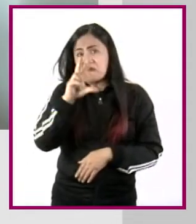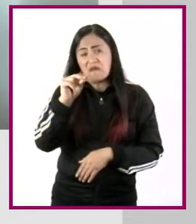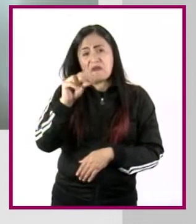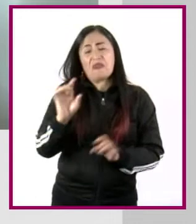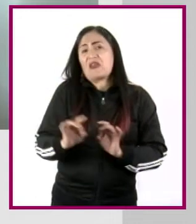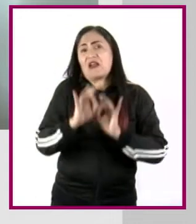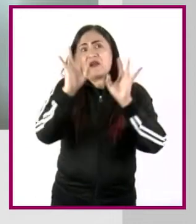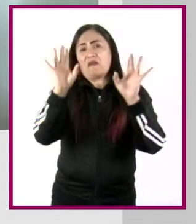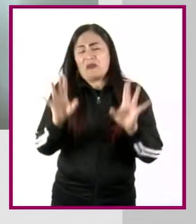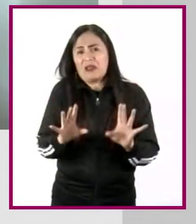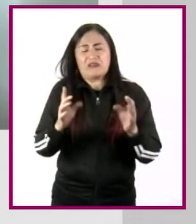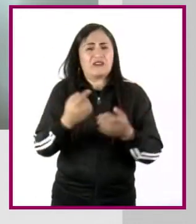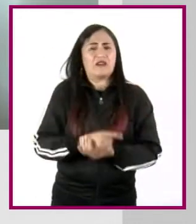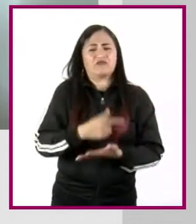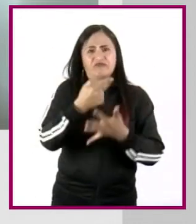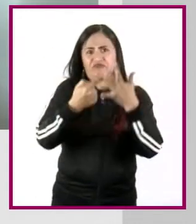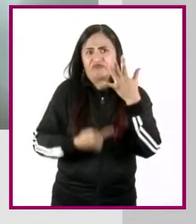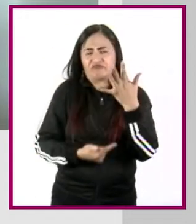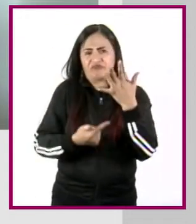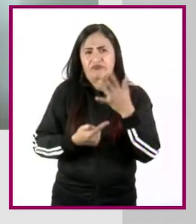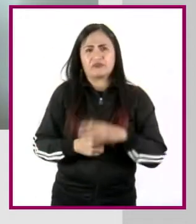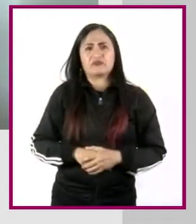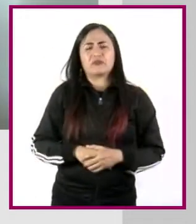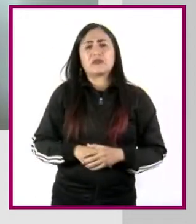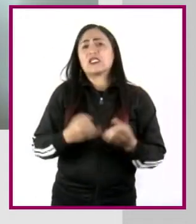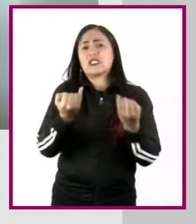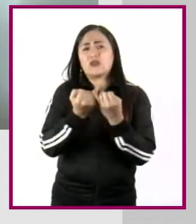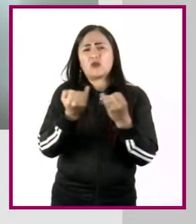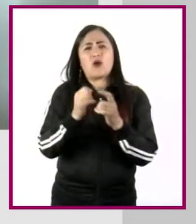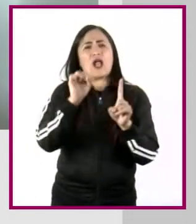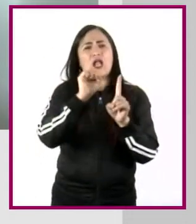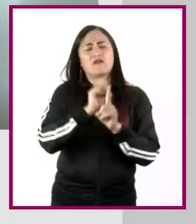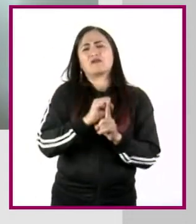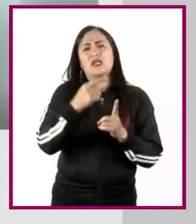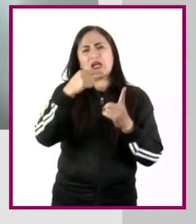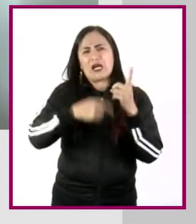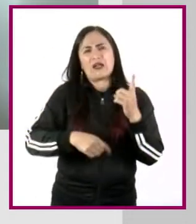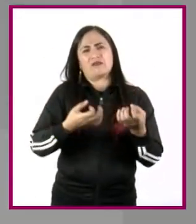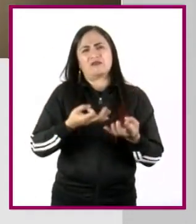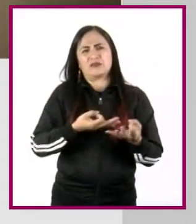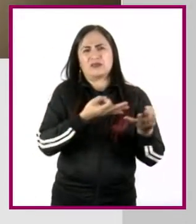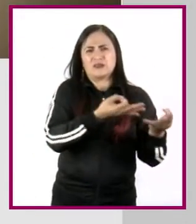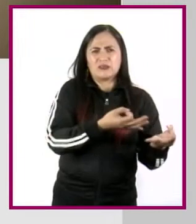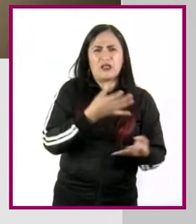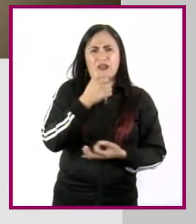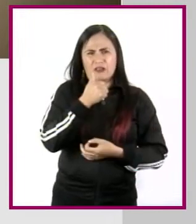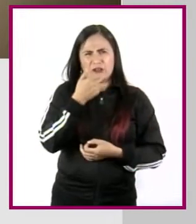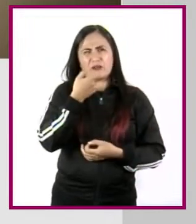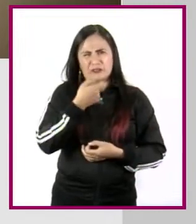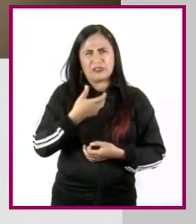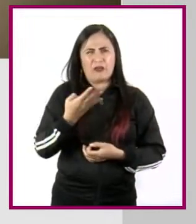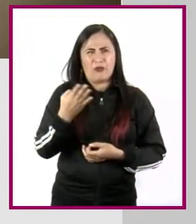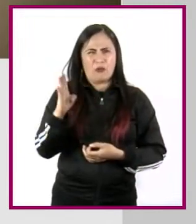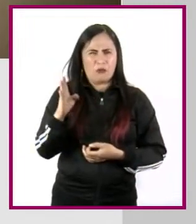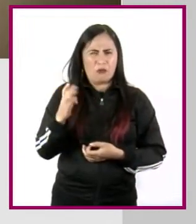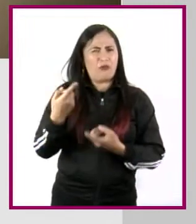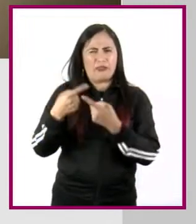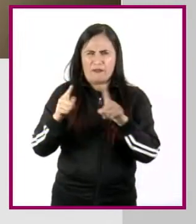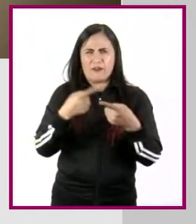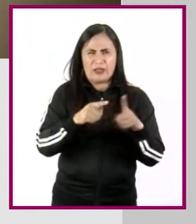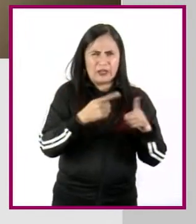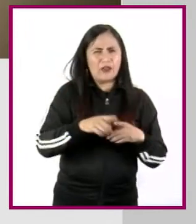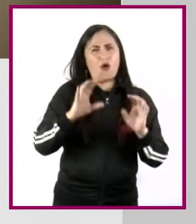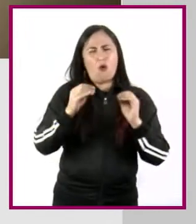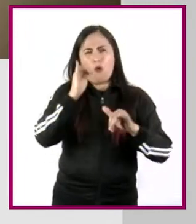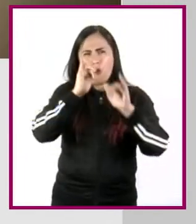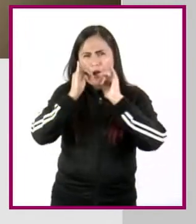médicas previas, también si hay adicciones durante el embarazo, consumo de alcohol o de algún otro tipo de sustancia psicoactiva, por